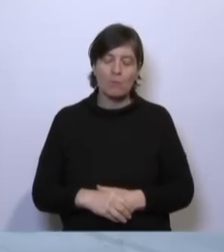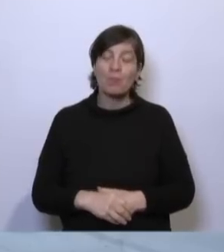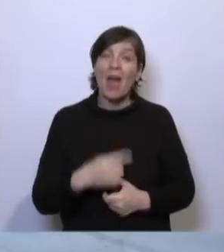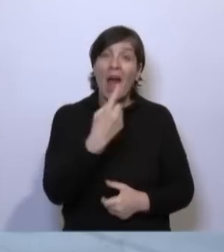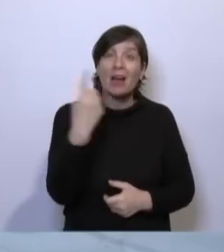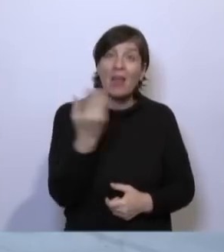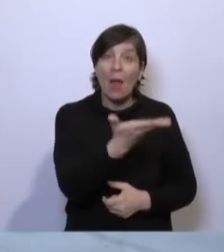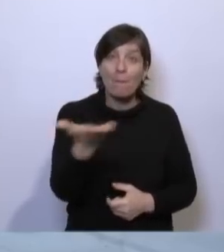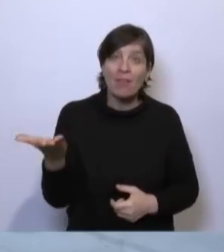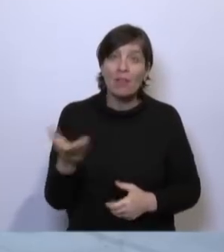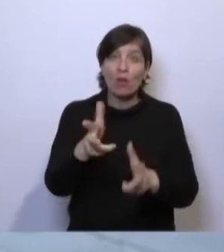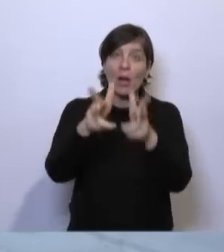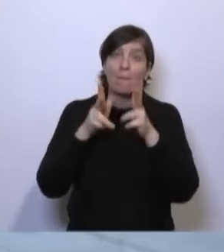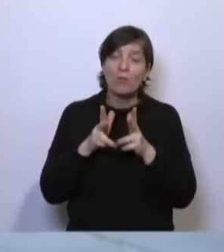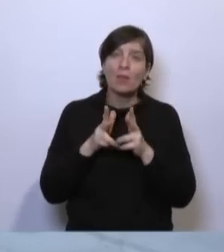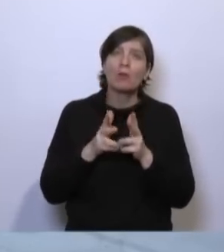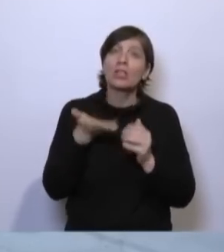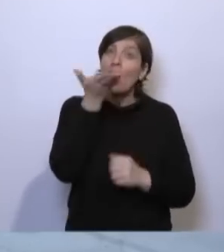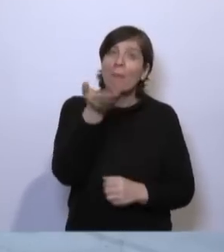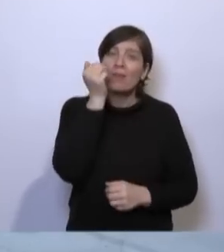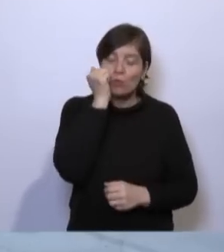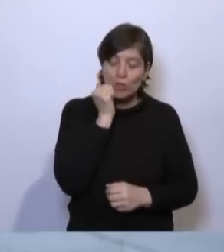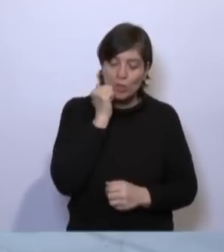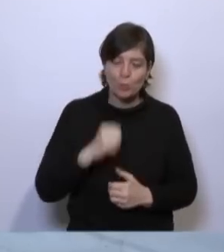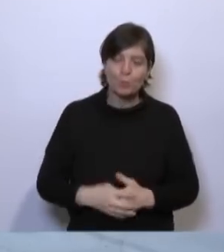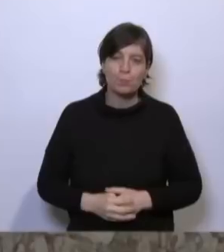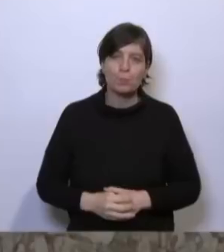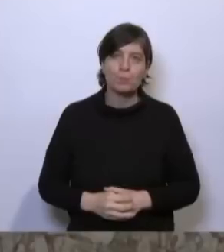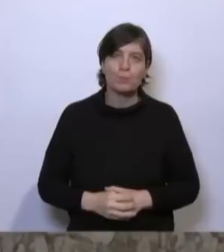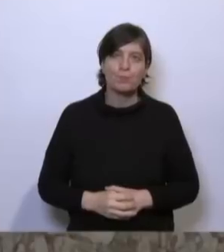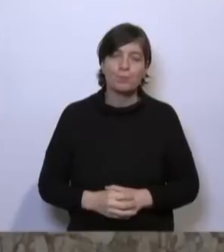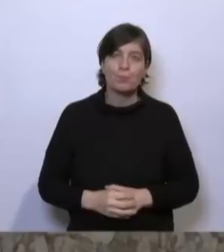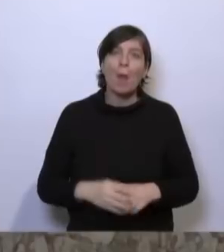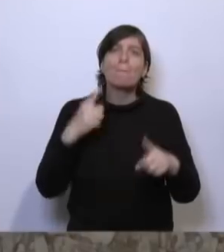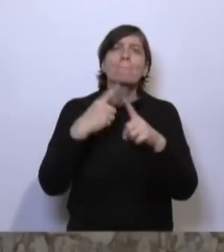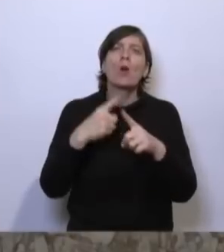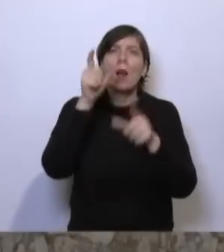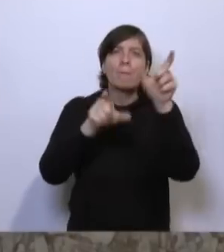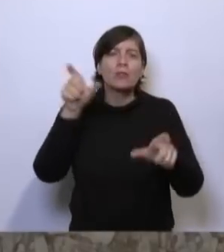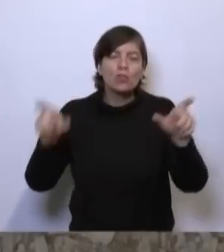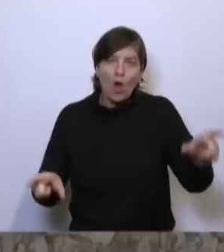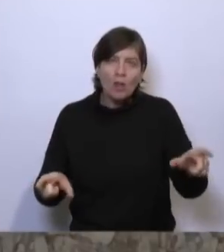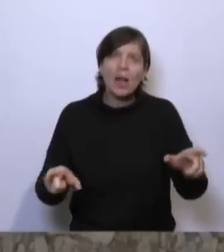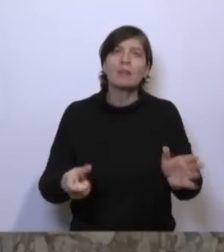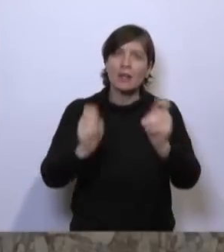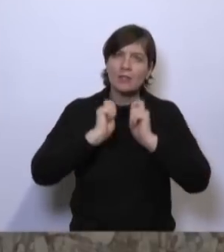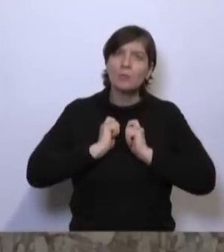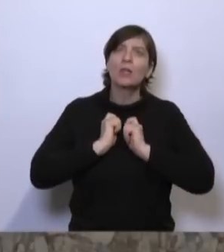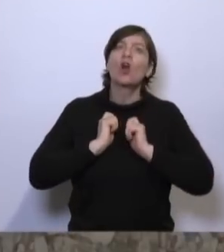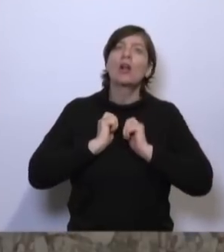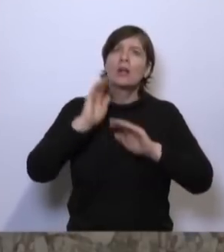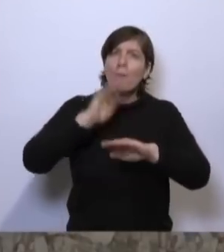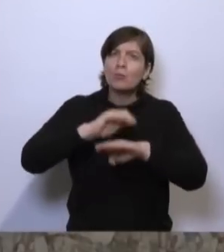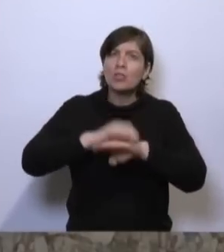A cada intención respondemos: te lo pedimos, Señor. Por quienes han recibido en la Iglesia la misión